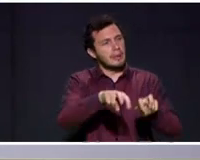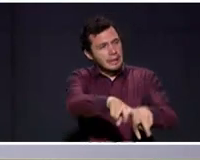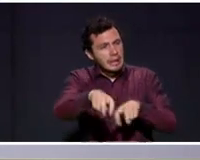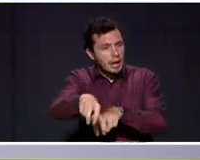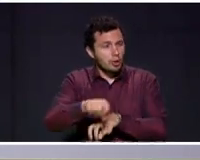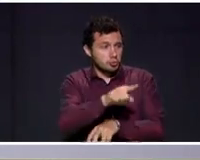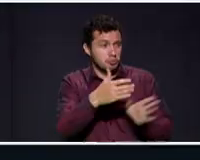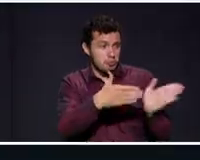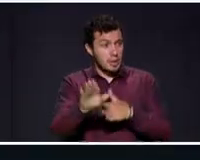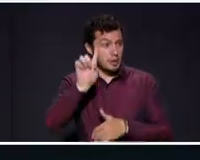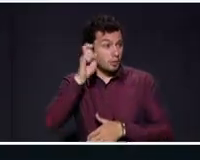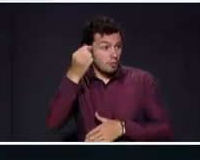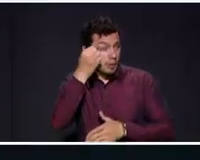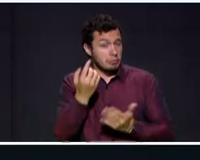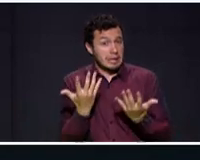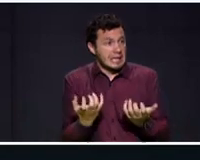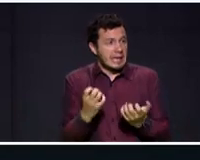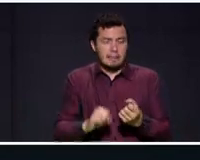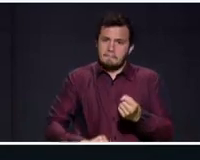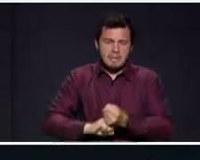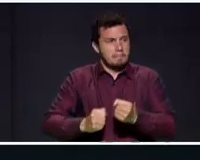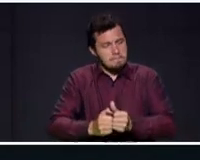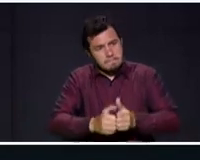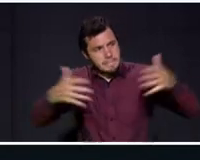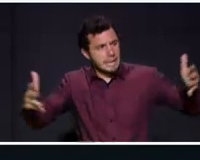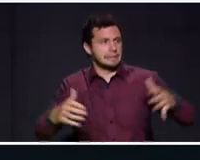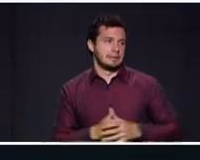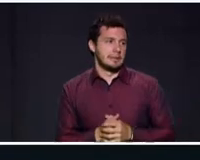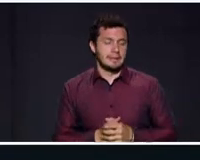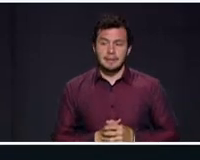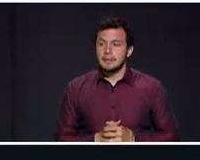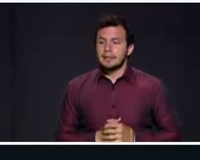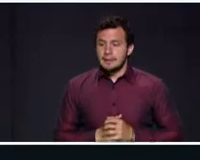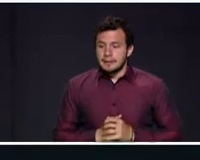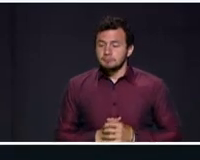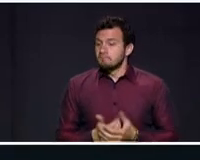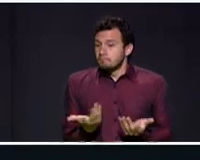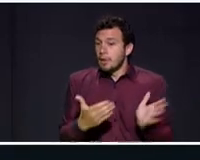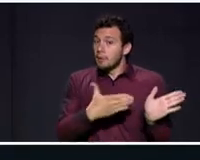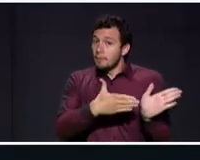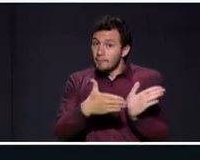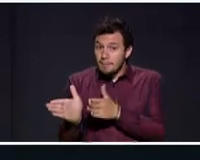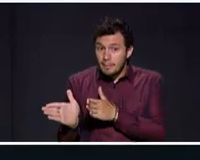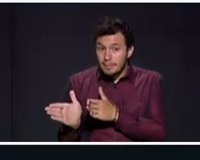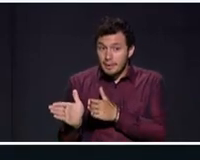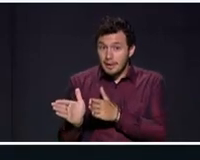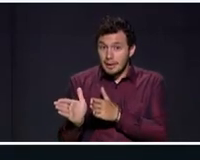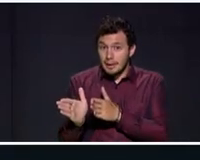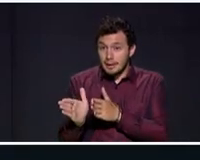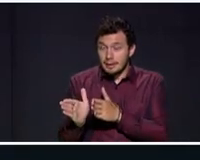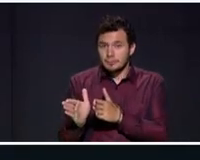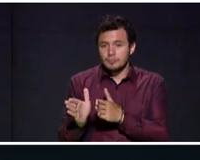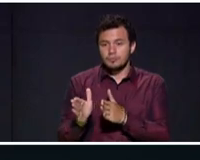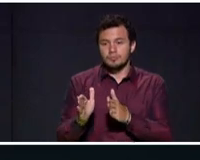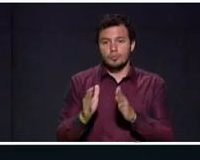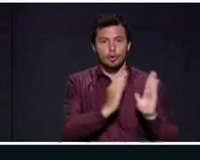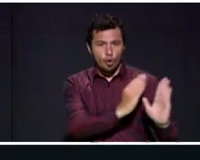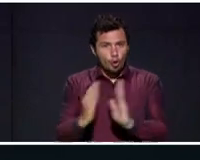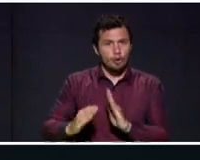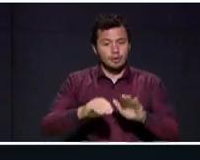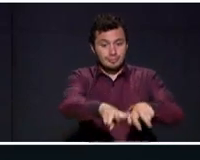manera no tenemos que mirar el tema del pota allí donde ese plan de ordenamiento el plan de ordenamiento agrario debemos